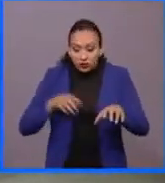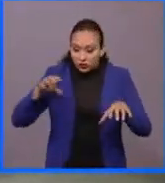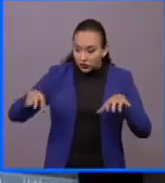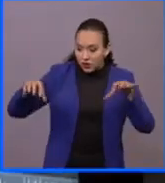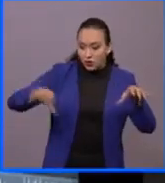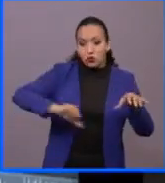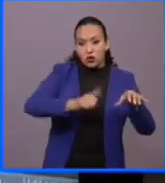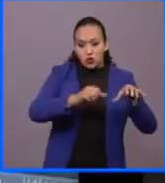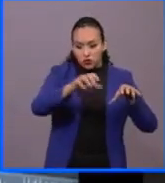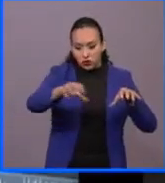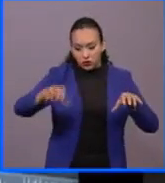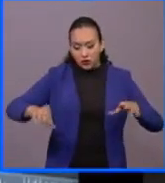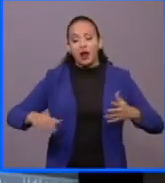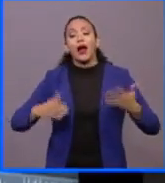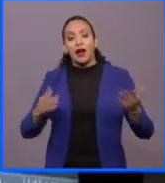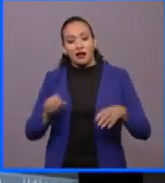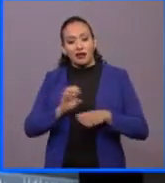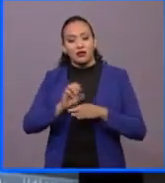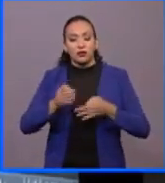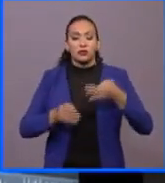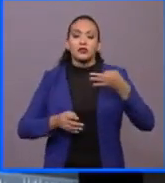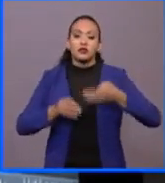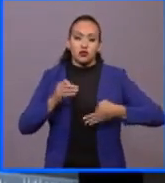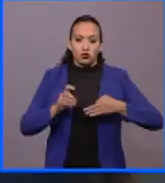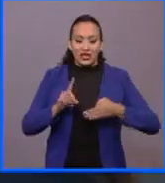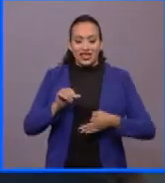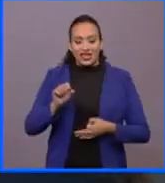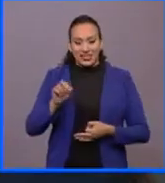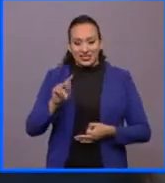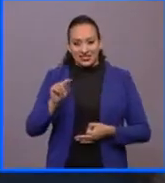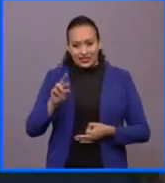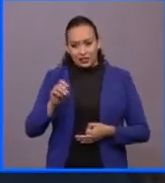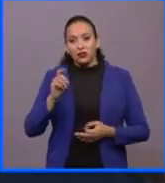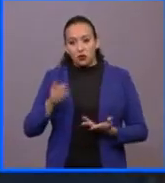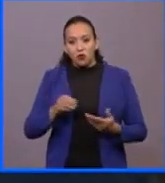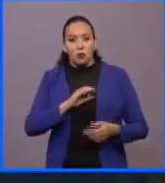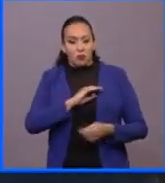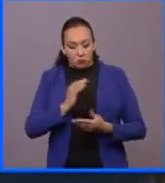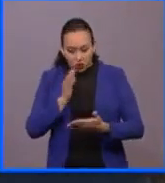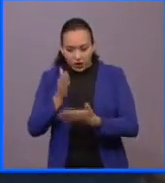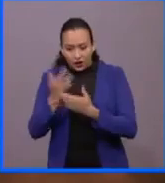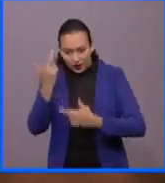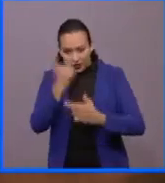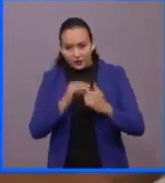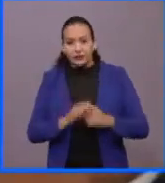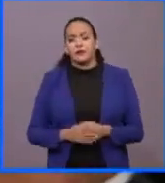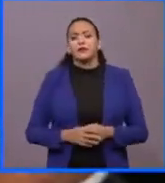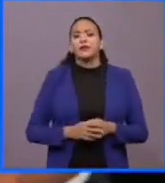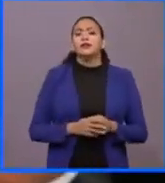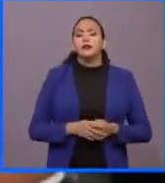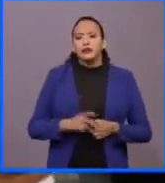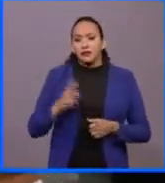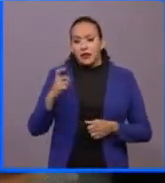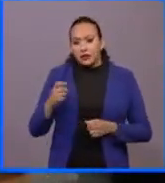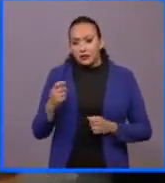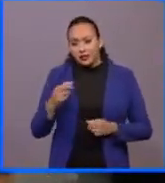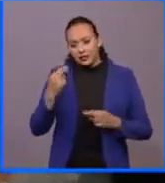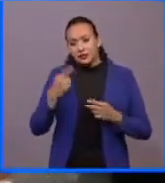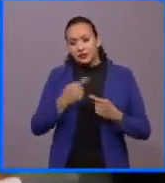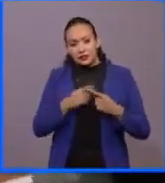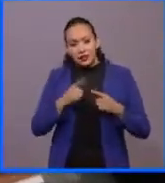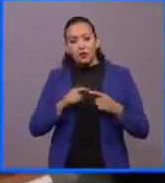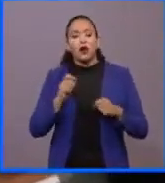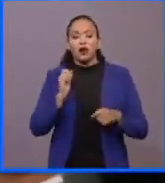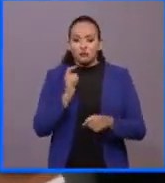en otro, es competente el juzgado de distrito en el que se presentó la demanda. Al tratarse de un acto de tracto